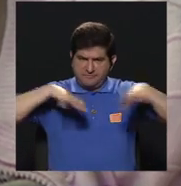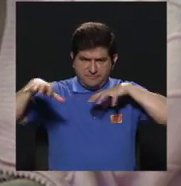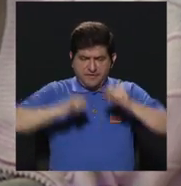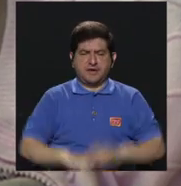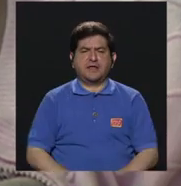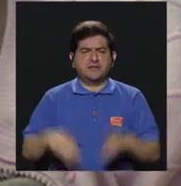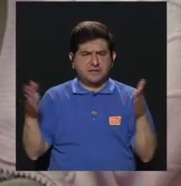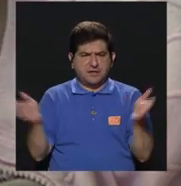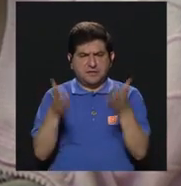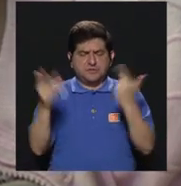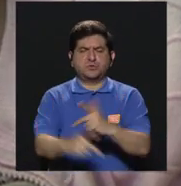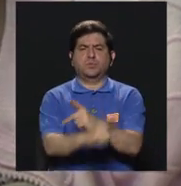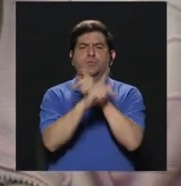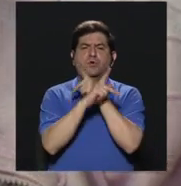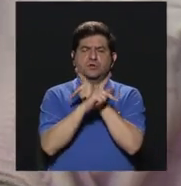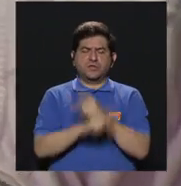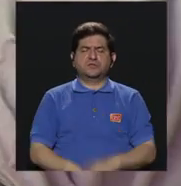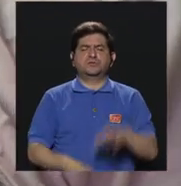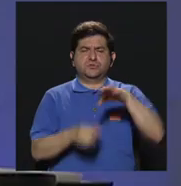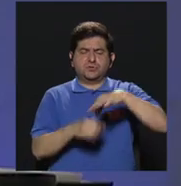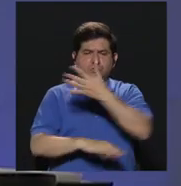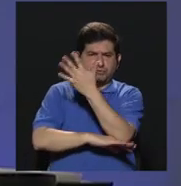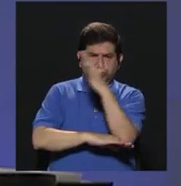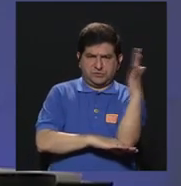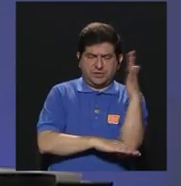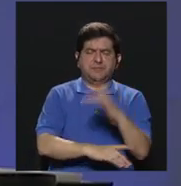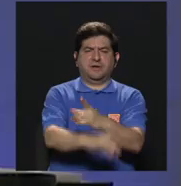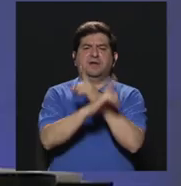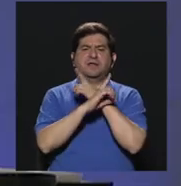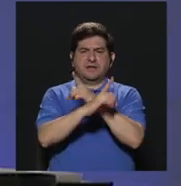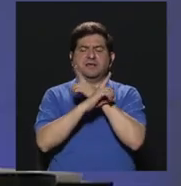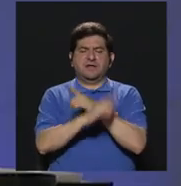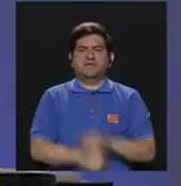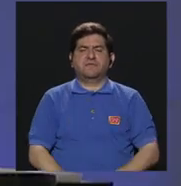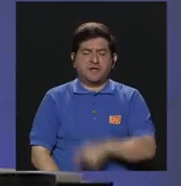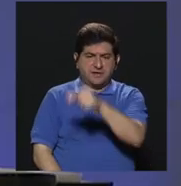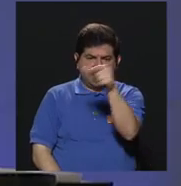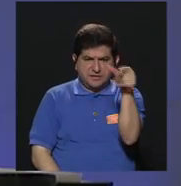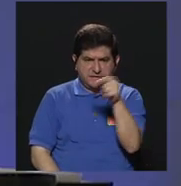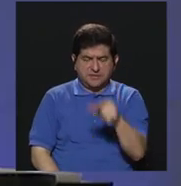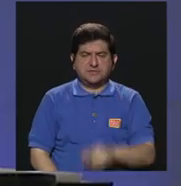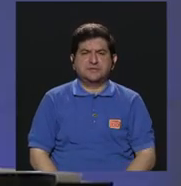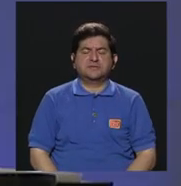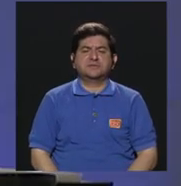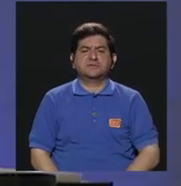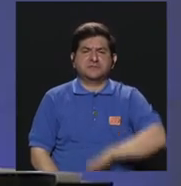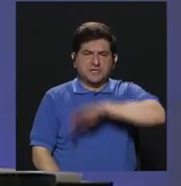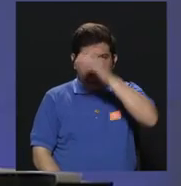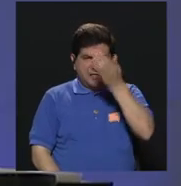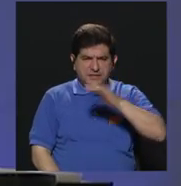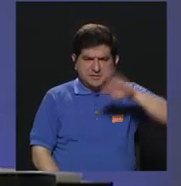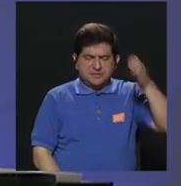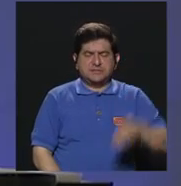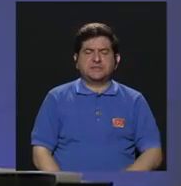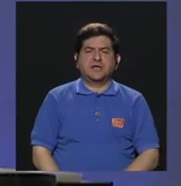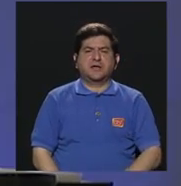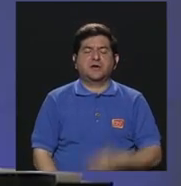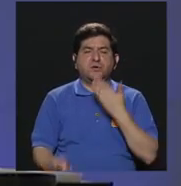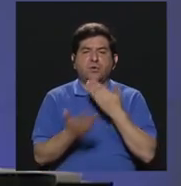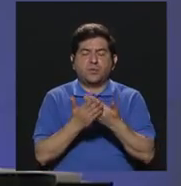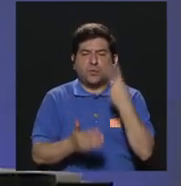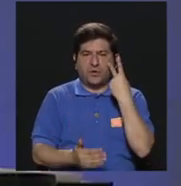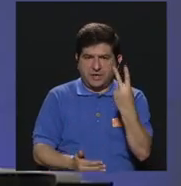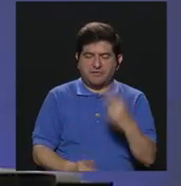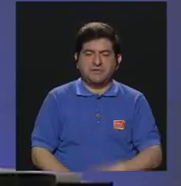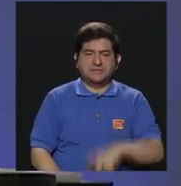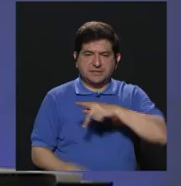actividades en pro de la protección, reforestación y defensa de la cuenca del Cerro Buenavista en San Isidro del General